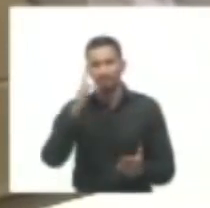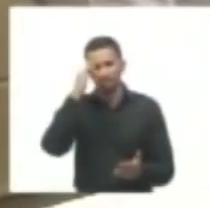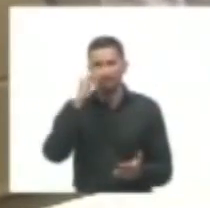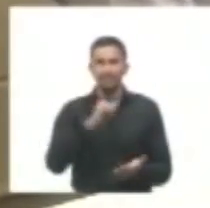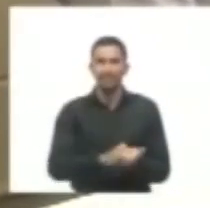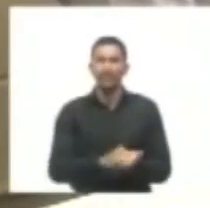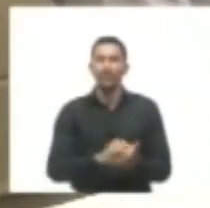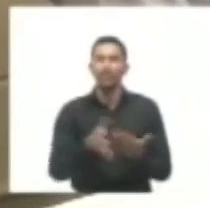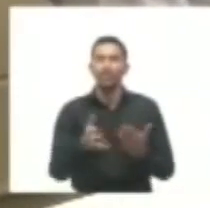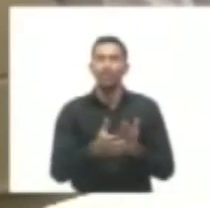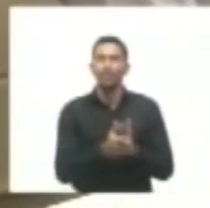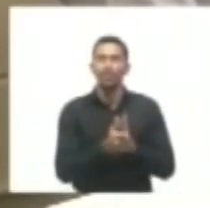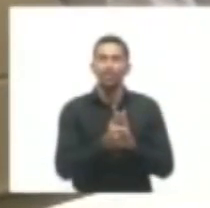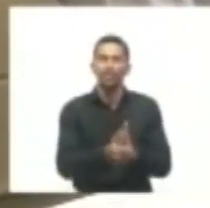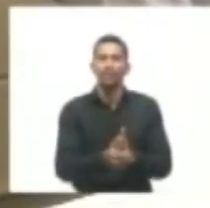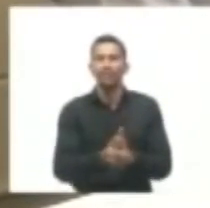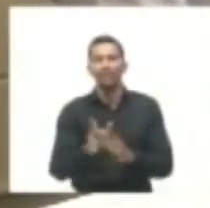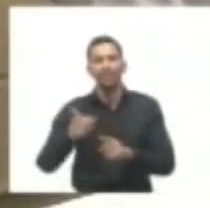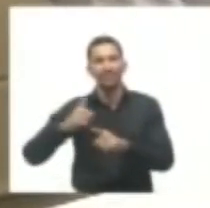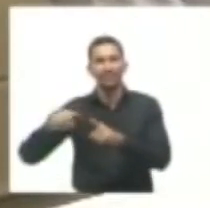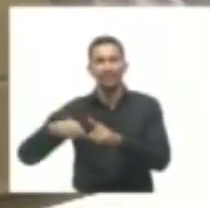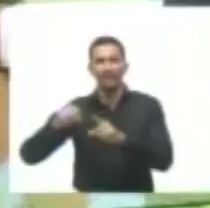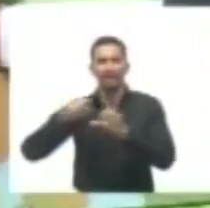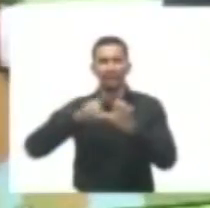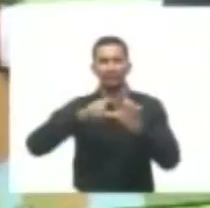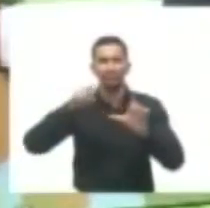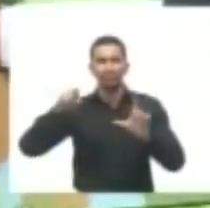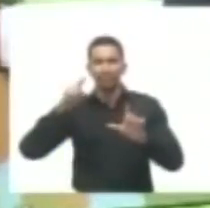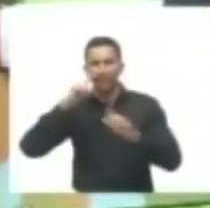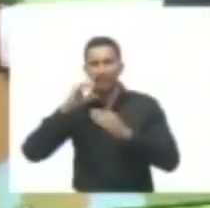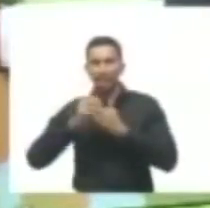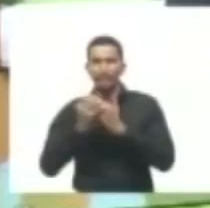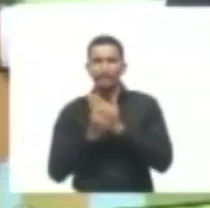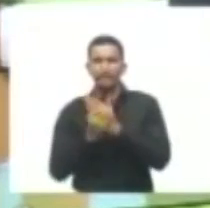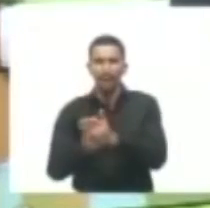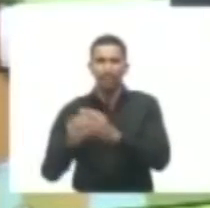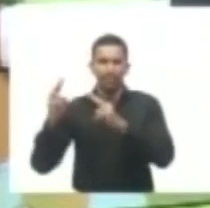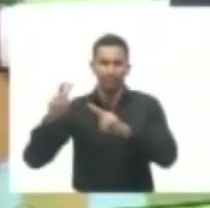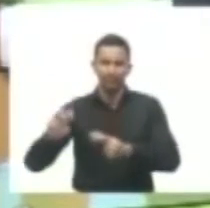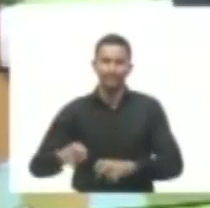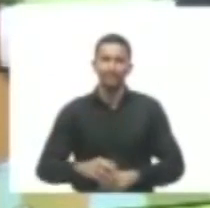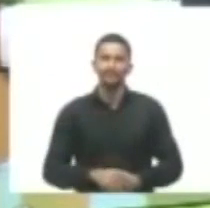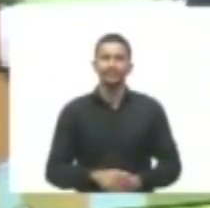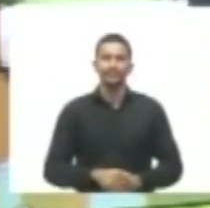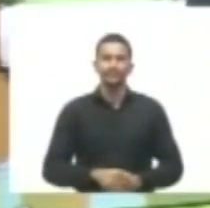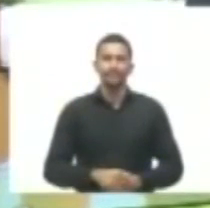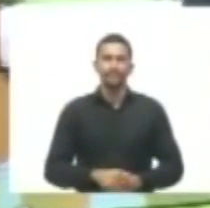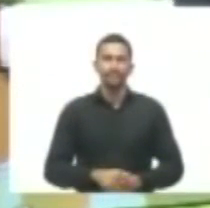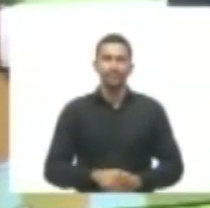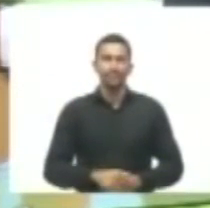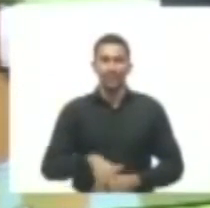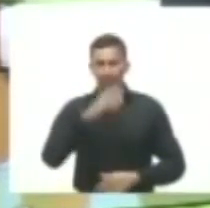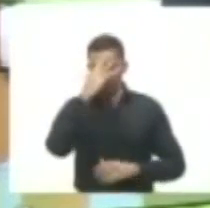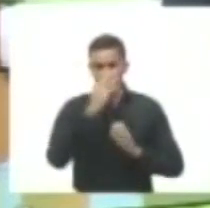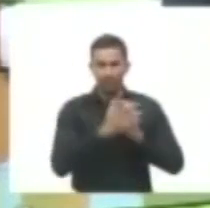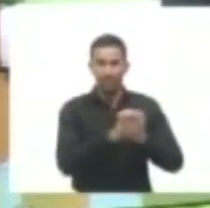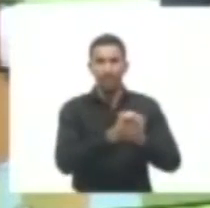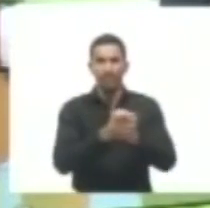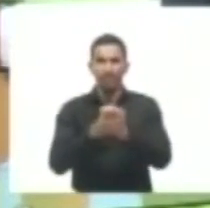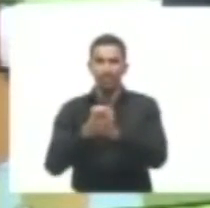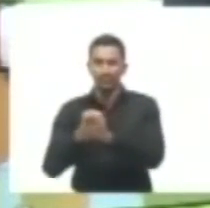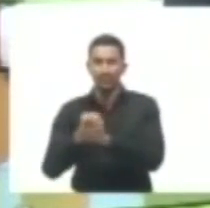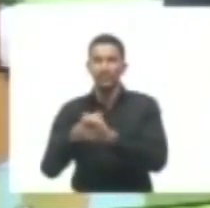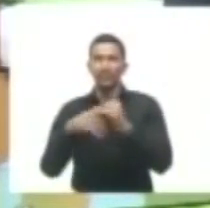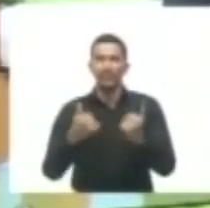los métodos de medición empleados. Caro y televidentes, hasta ahora un cordial saludo y agradecemos a todos los que en estos